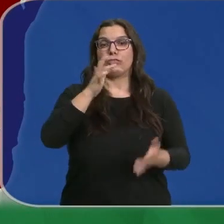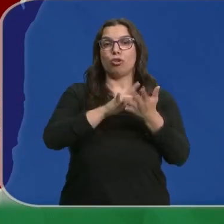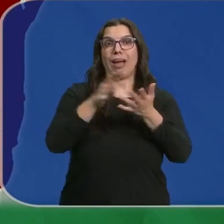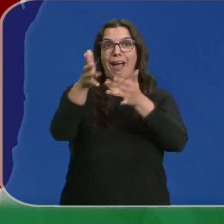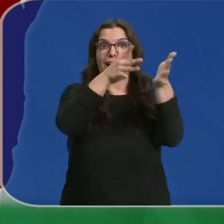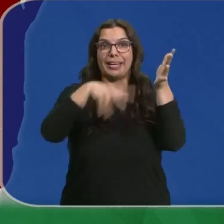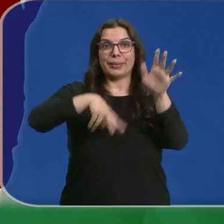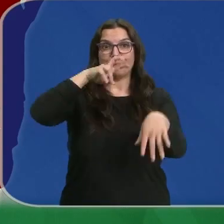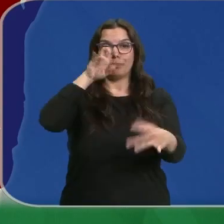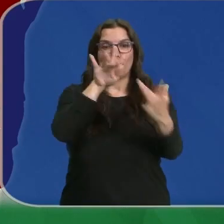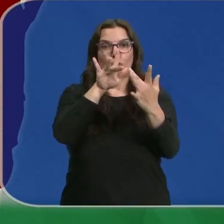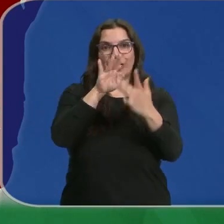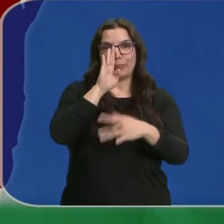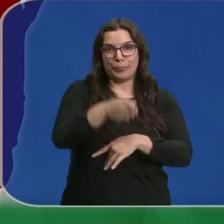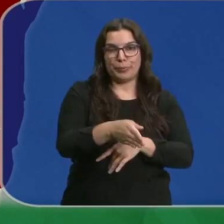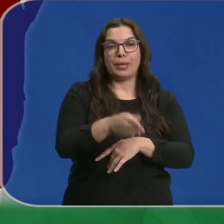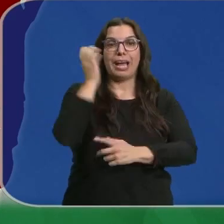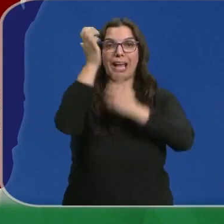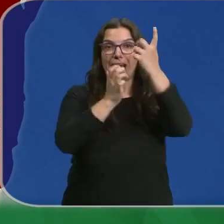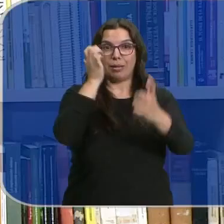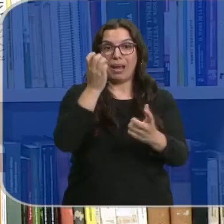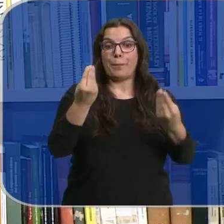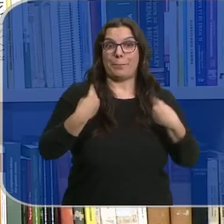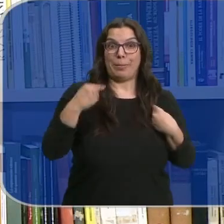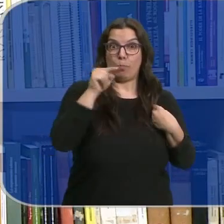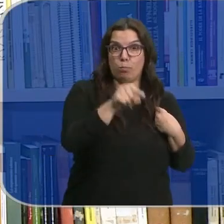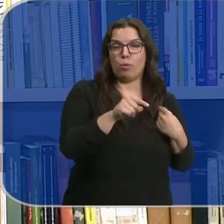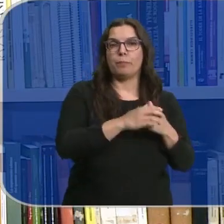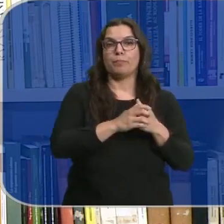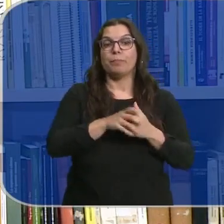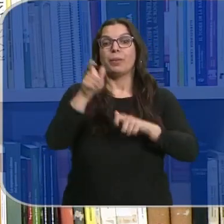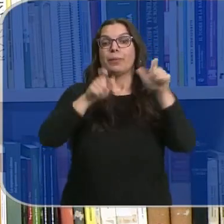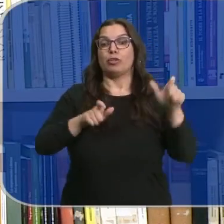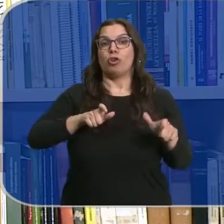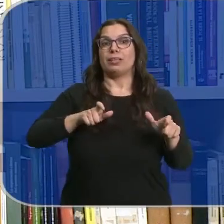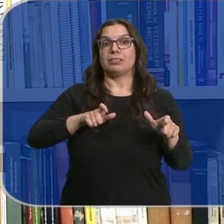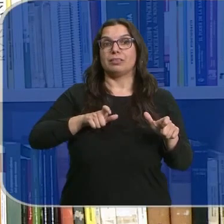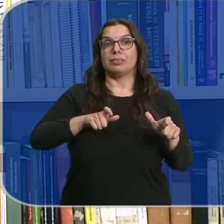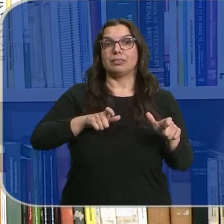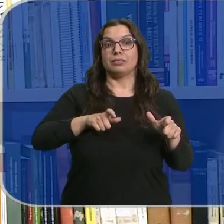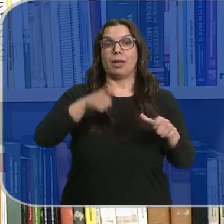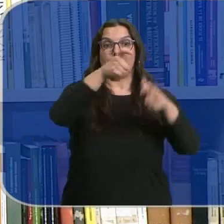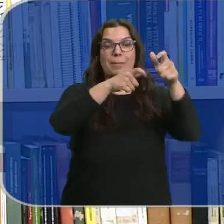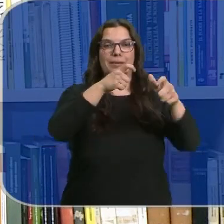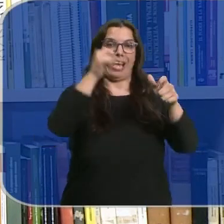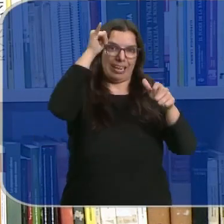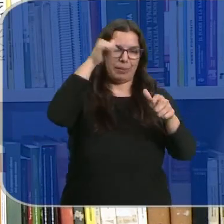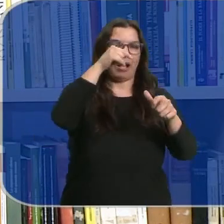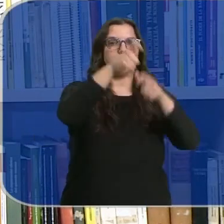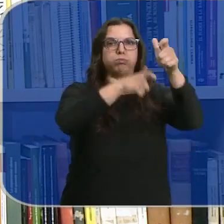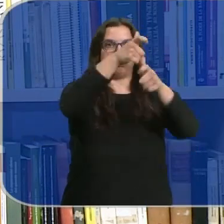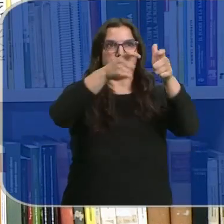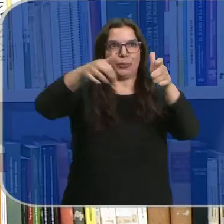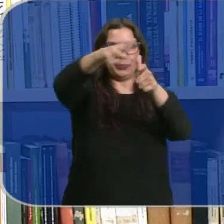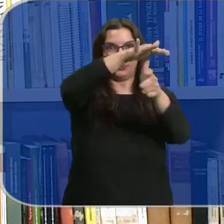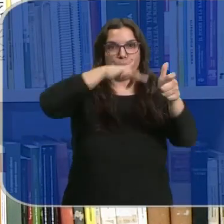vía aérea en contacto con el animal infectado y vivo. Las personas respiran aire con el Mycobacterium, que va a